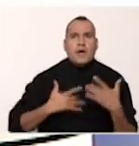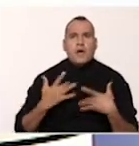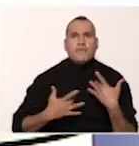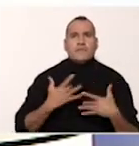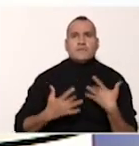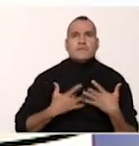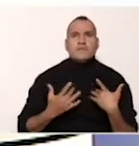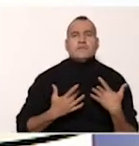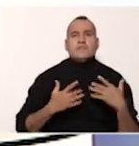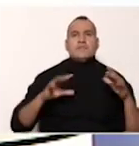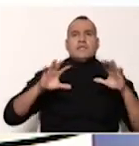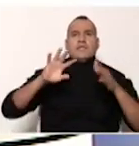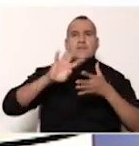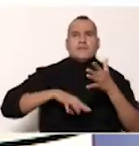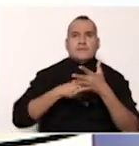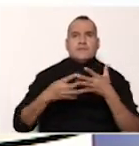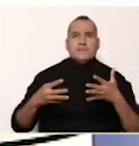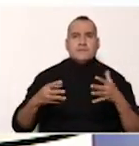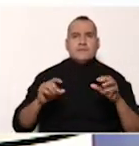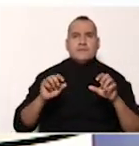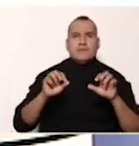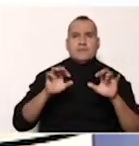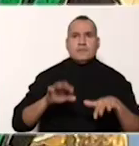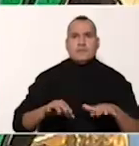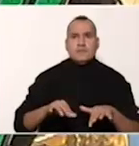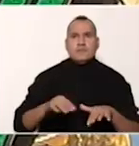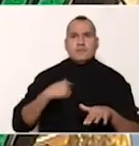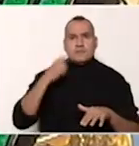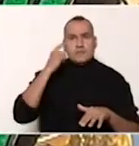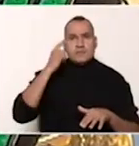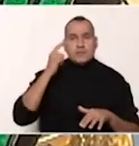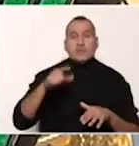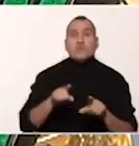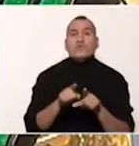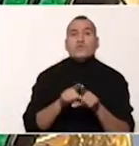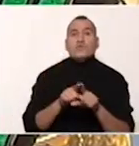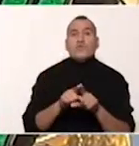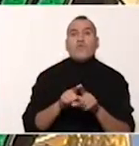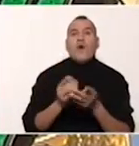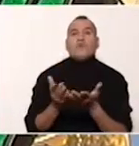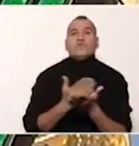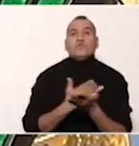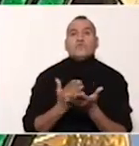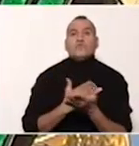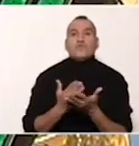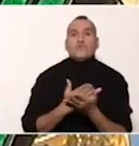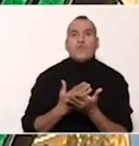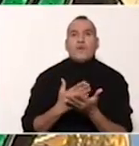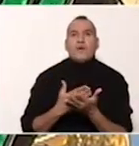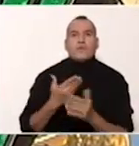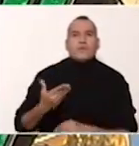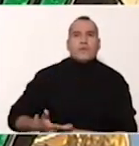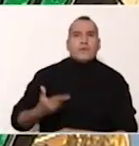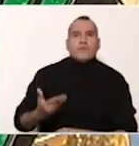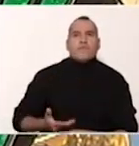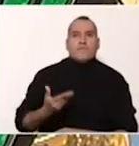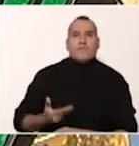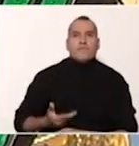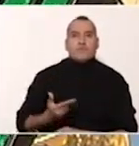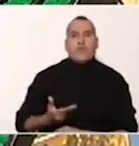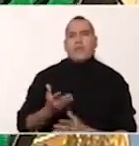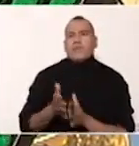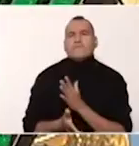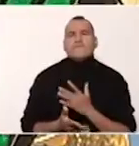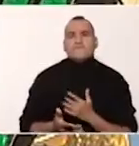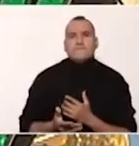actividades en la caja aritmética, recordando que este es su cuaderno de matemáticas, que es importante en este